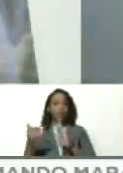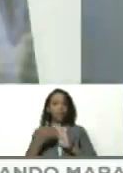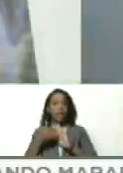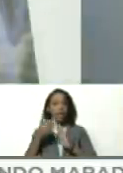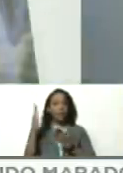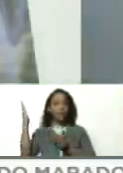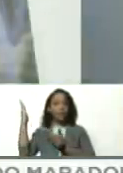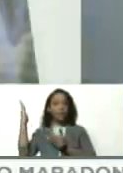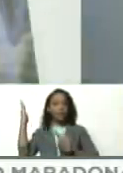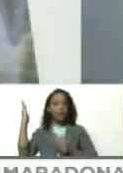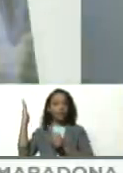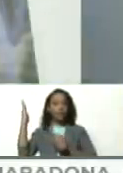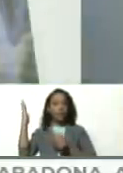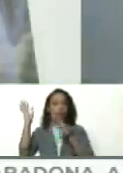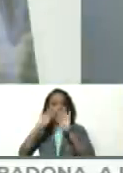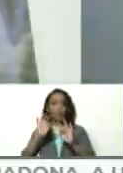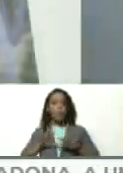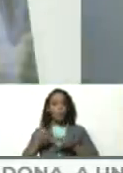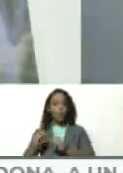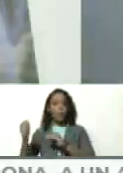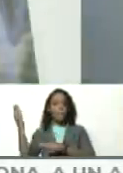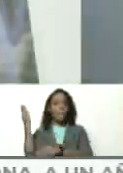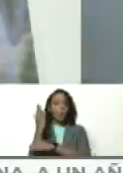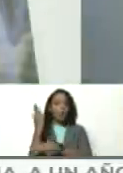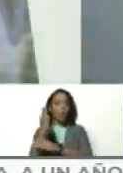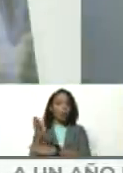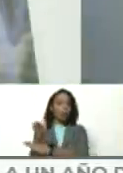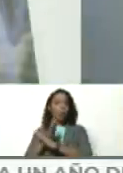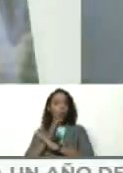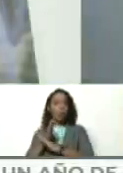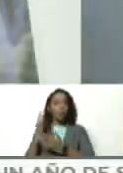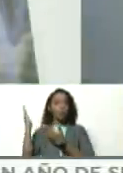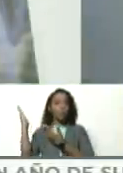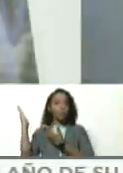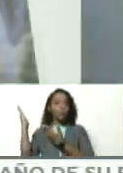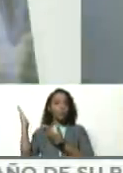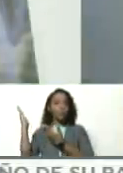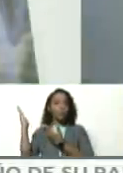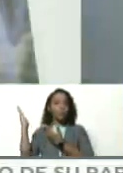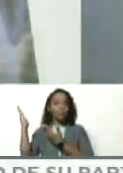del imperialismo, sanciones, bloqueo.